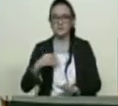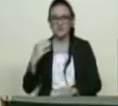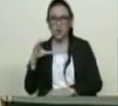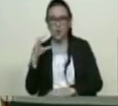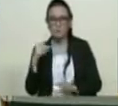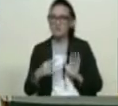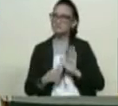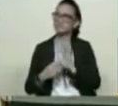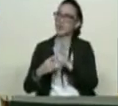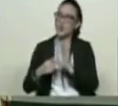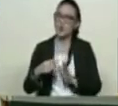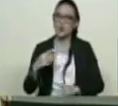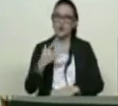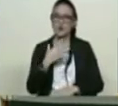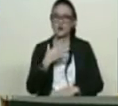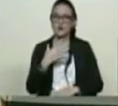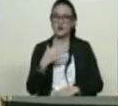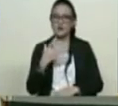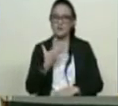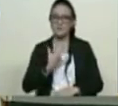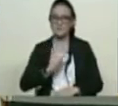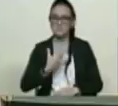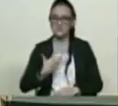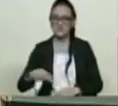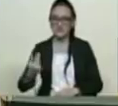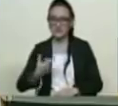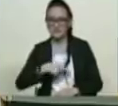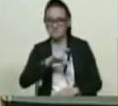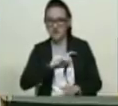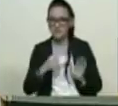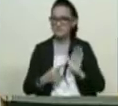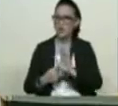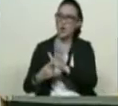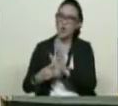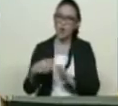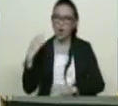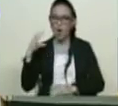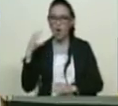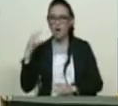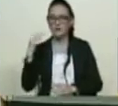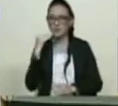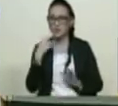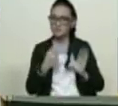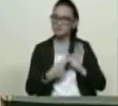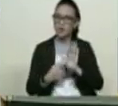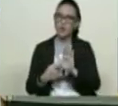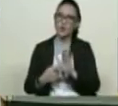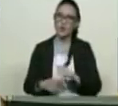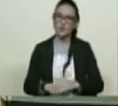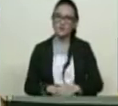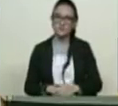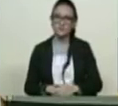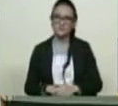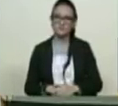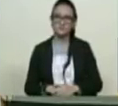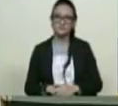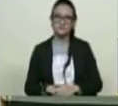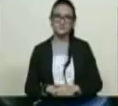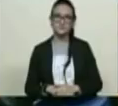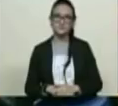y a Rajoy el 20 de mayo, con una participación electoral que va a asombrar y va a alegrar a propios y a